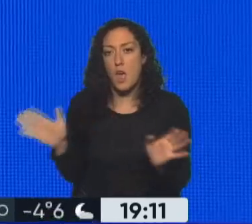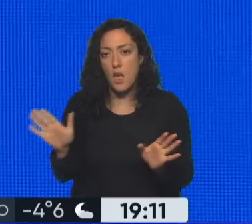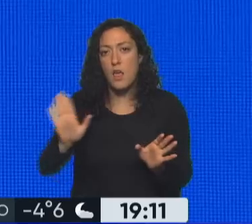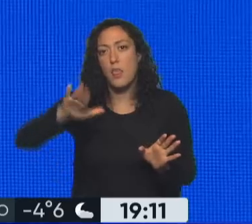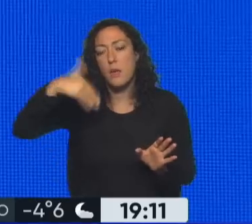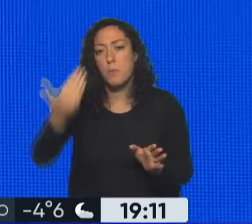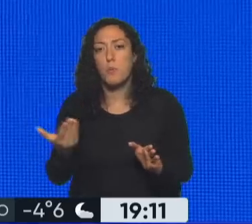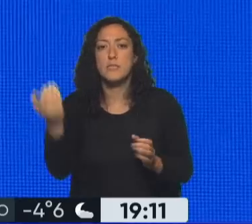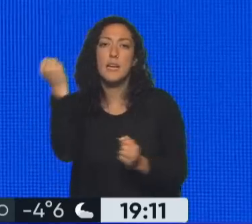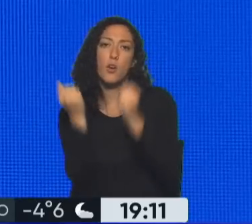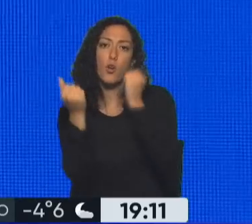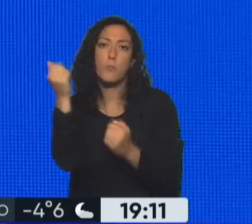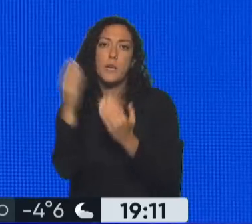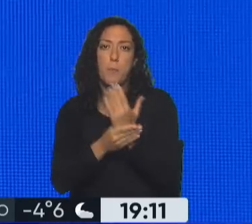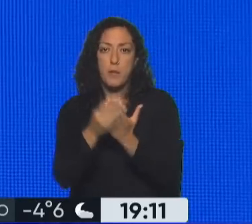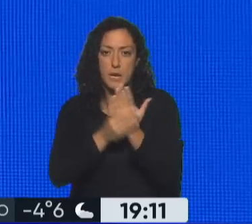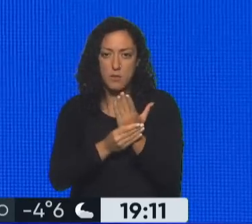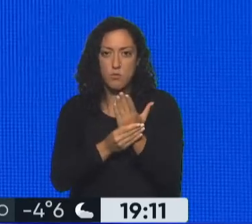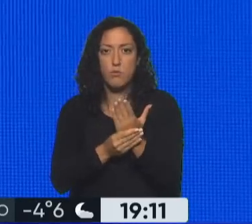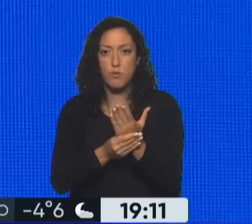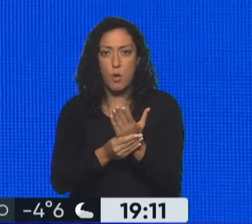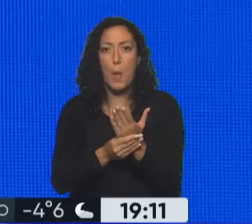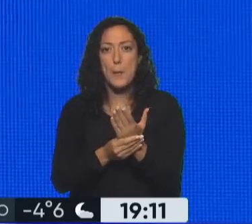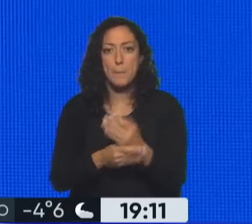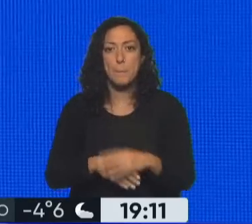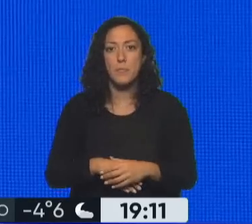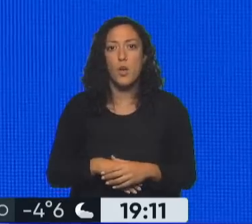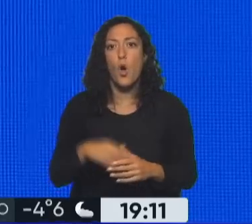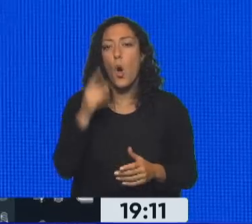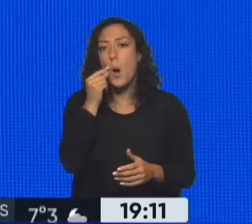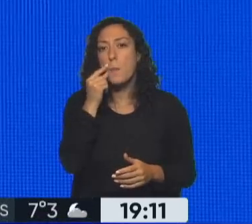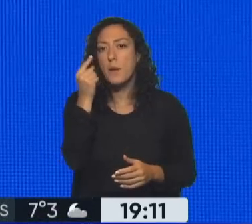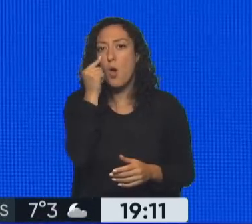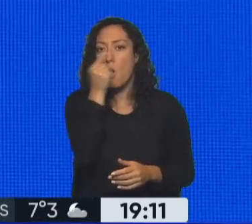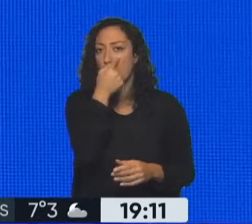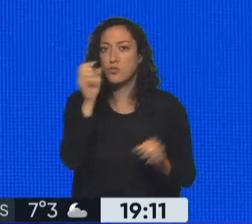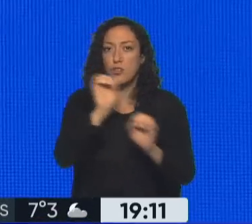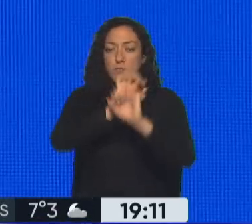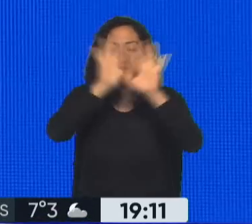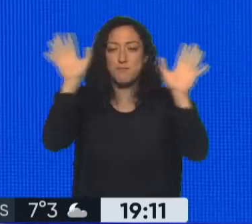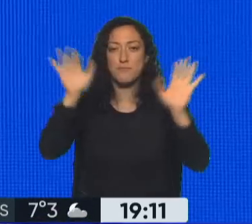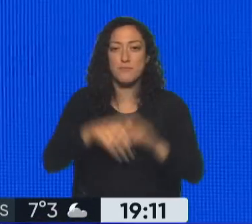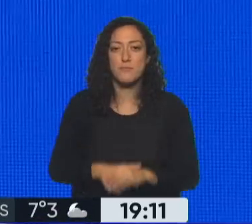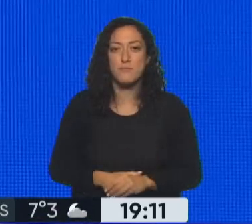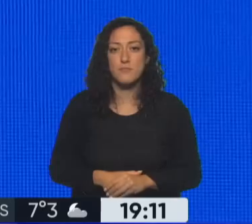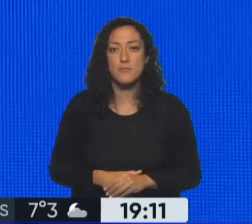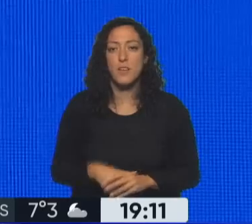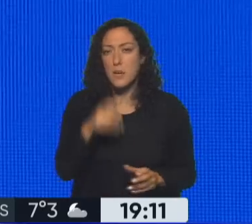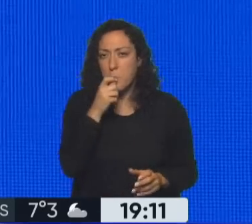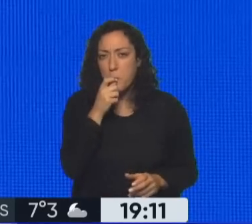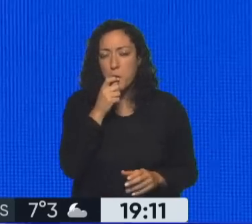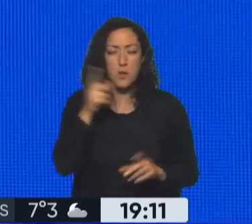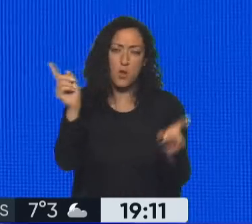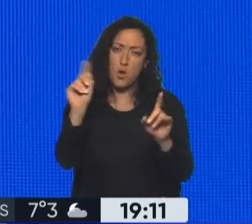fue ministro de Economía, un señor de ojitos claros, no, sin silbidos, no vamos a